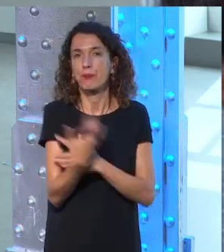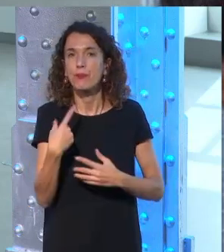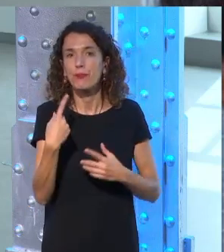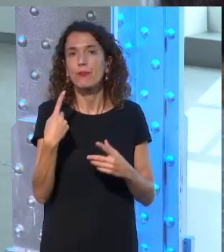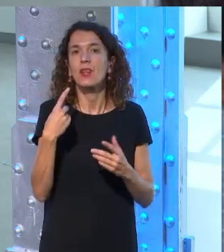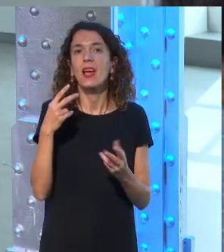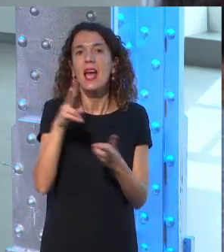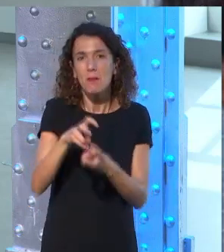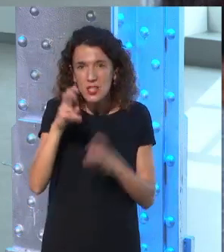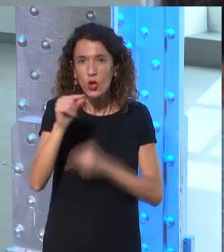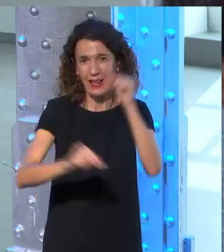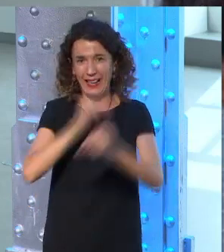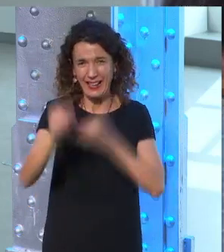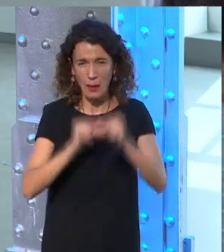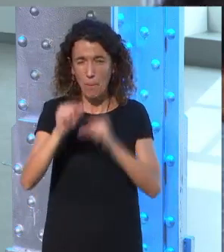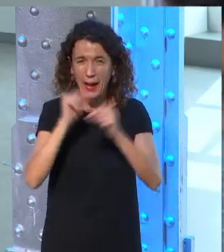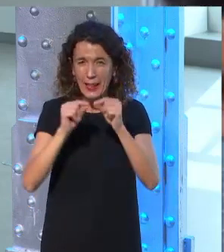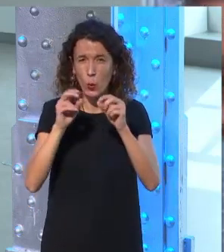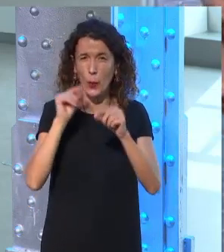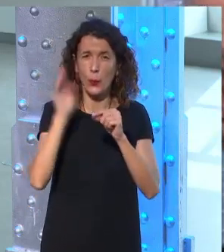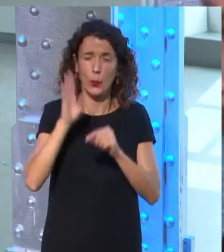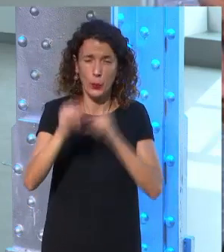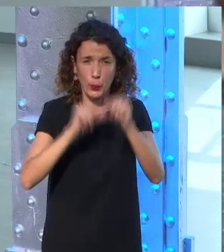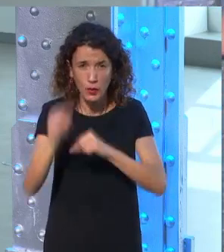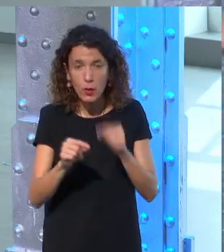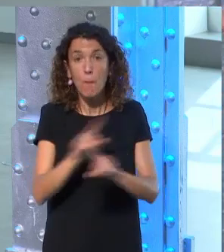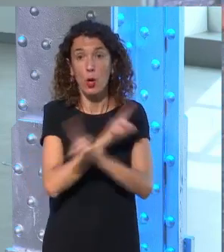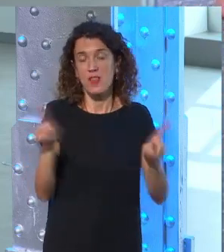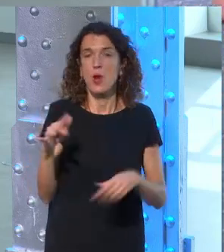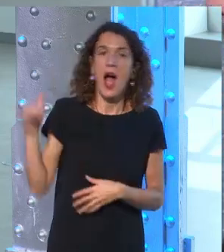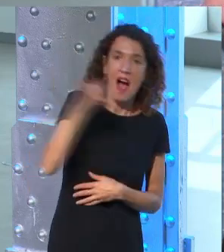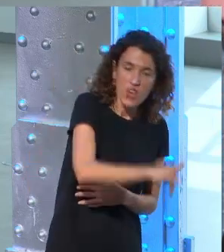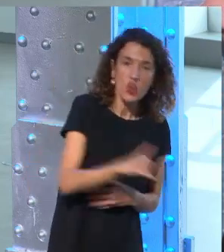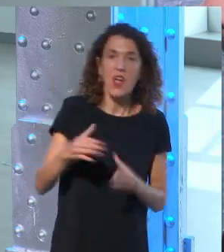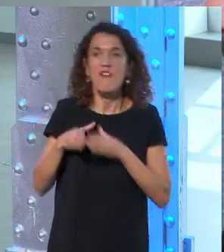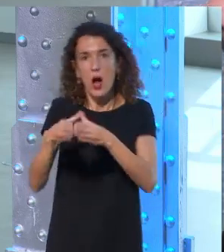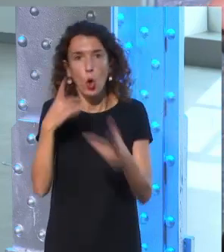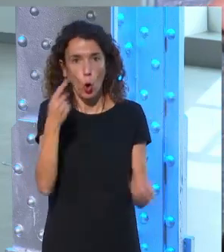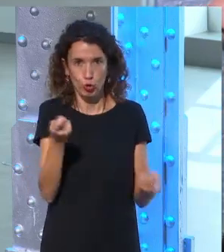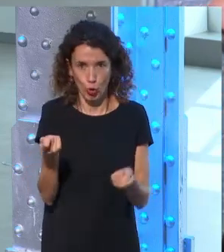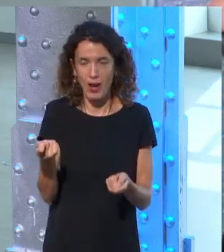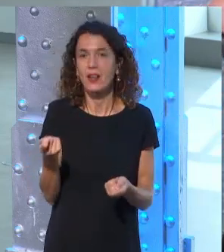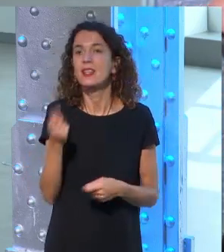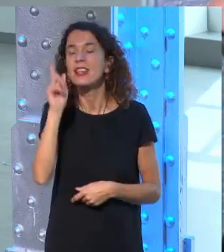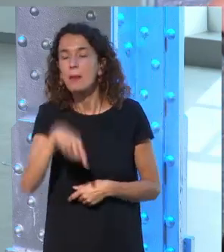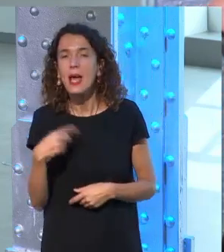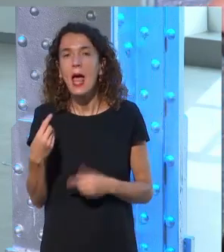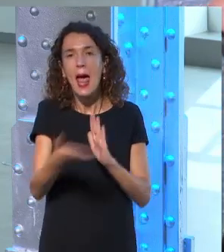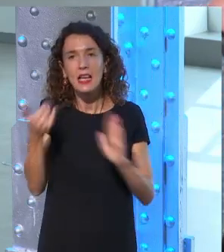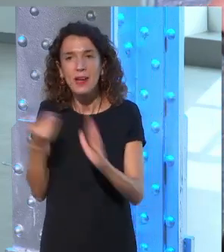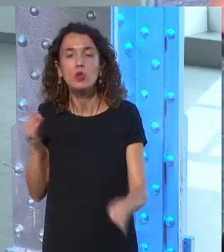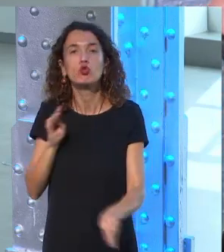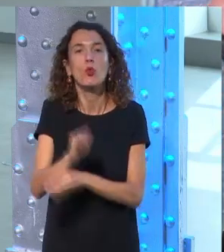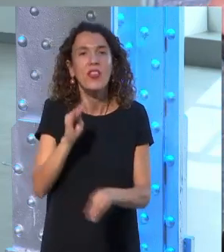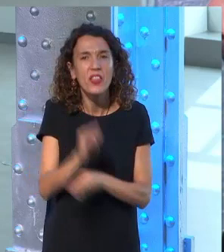óxidos de nitrógeno y partículas producidas por aviones y barcos, eliminar